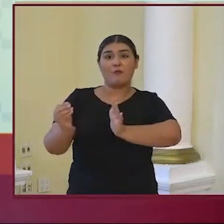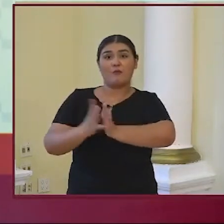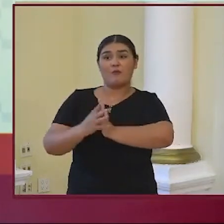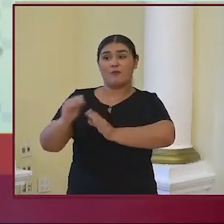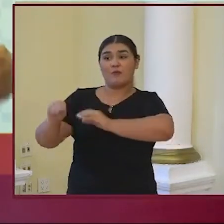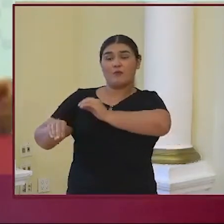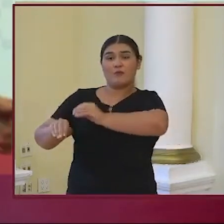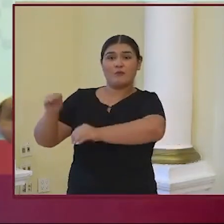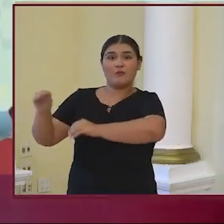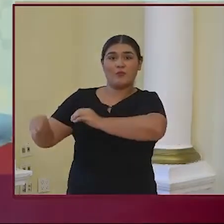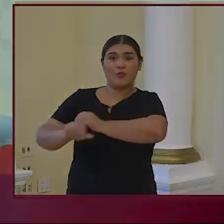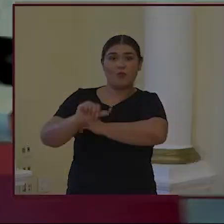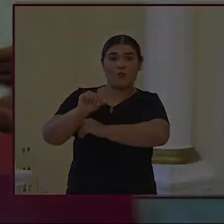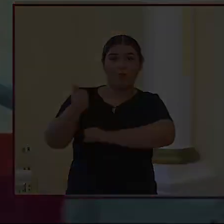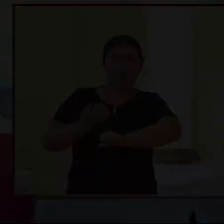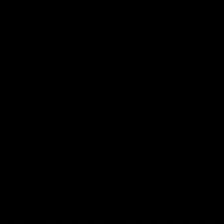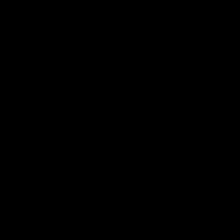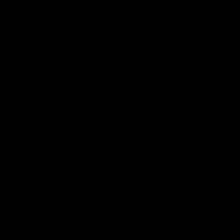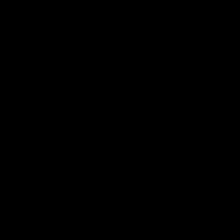entidades.